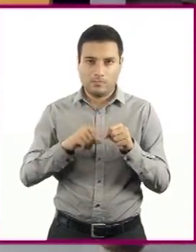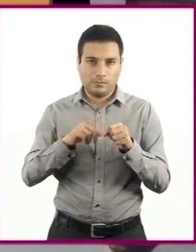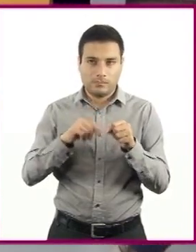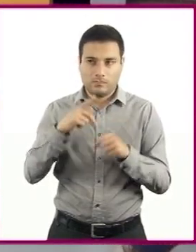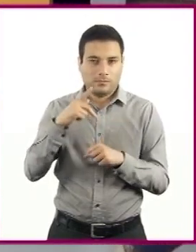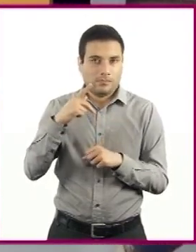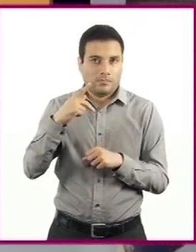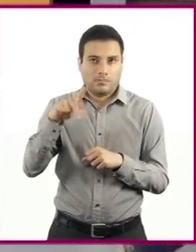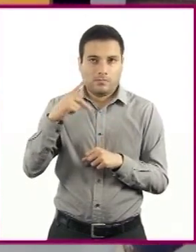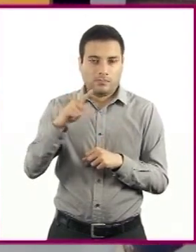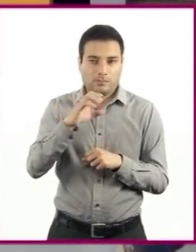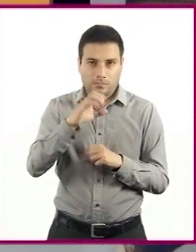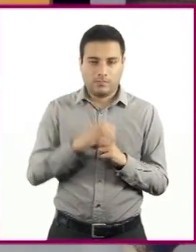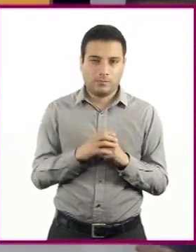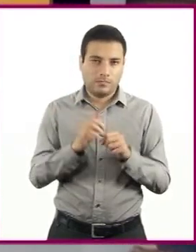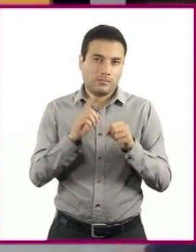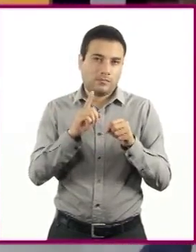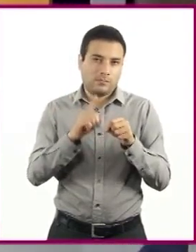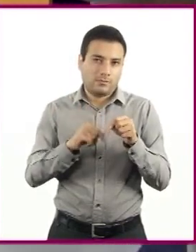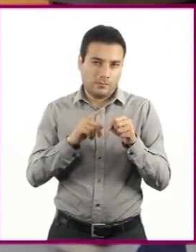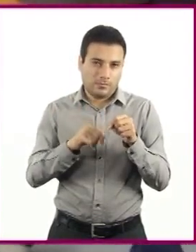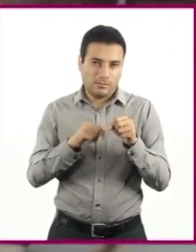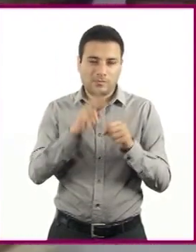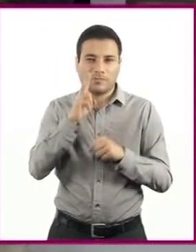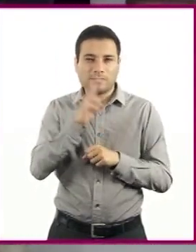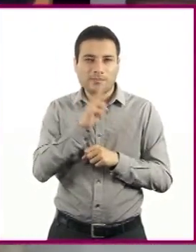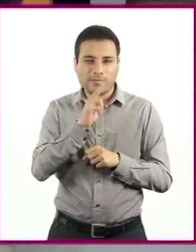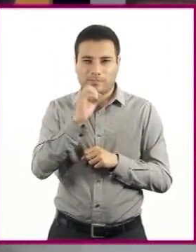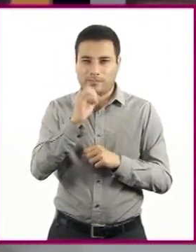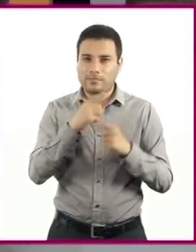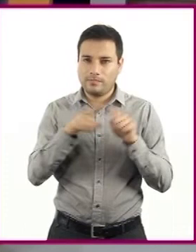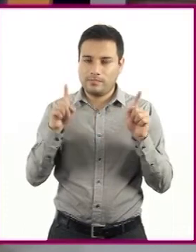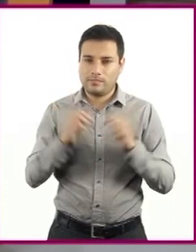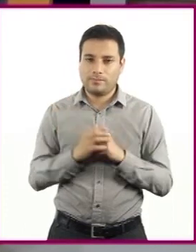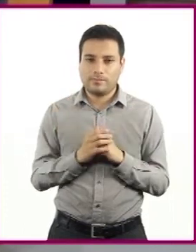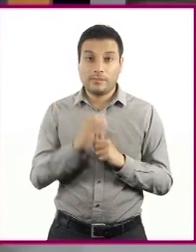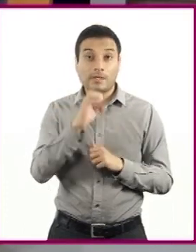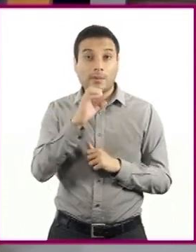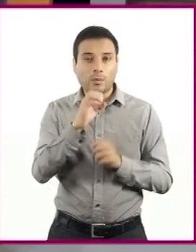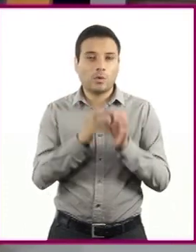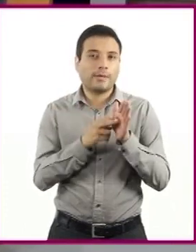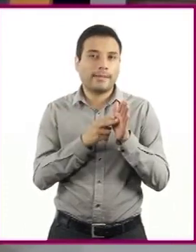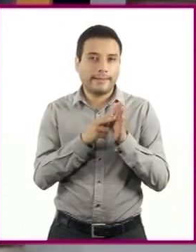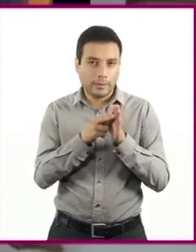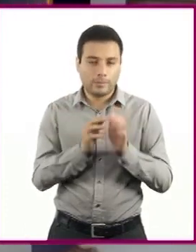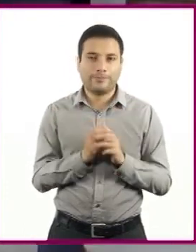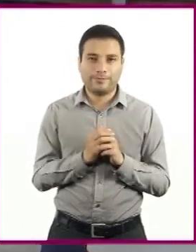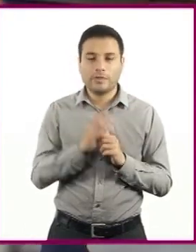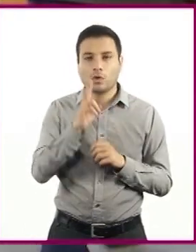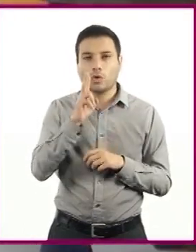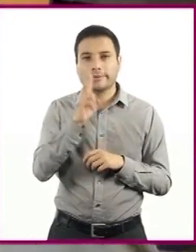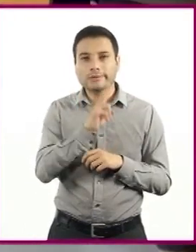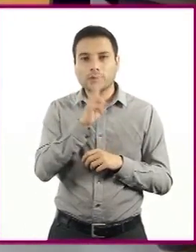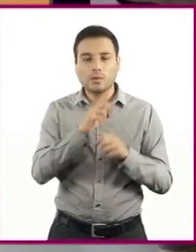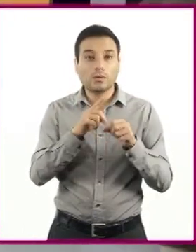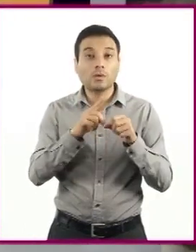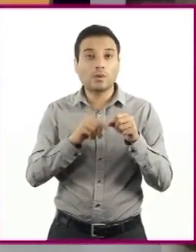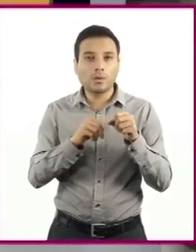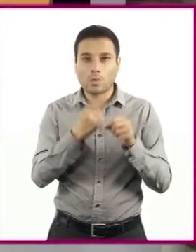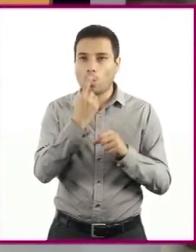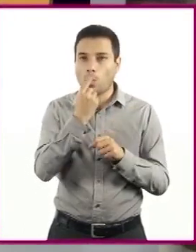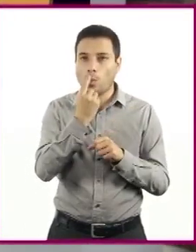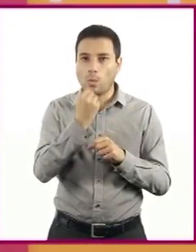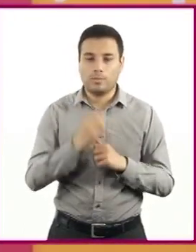carbono y uno para el oxígeno. El carbono con color negro y el oxígeno con color